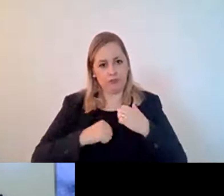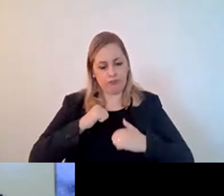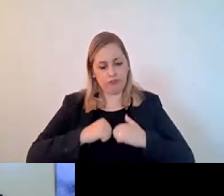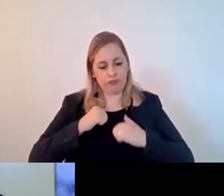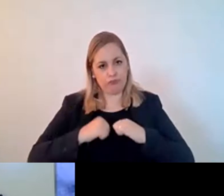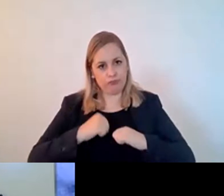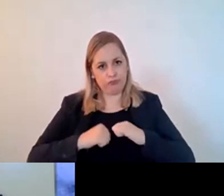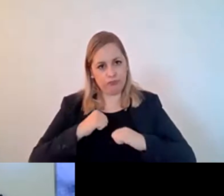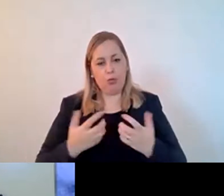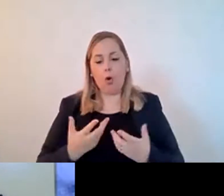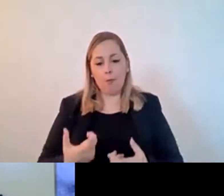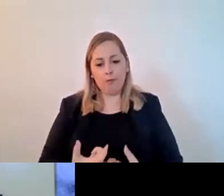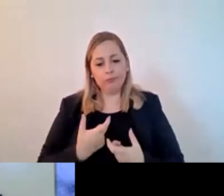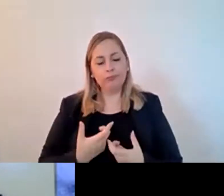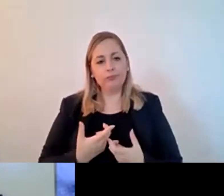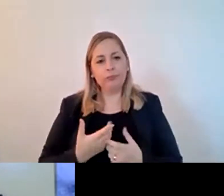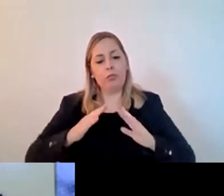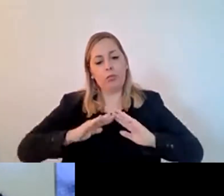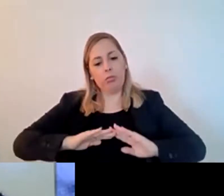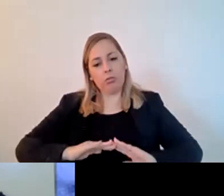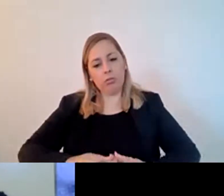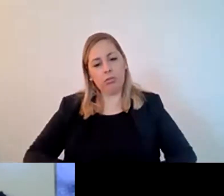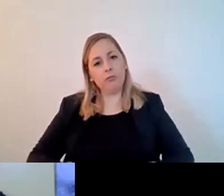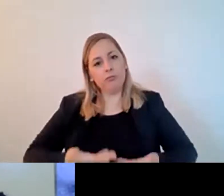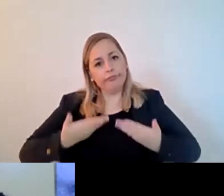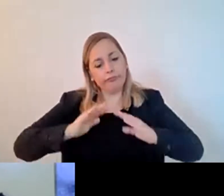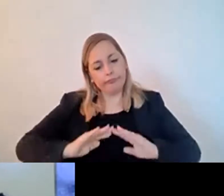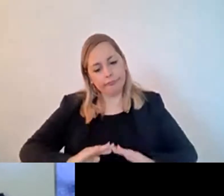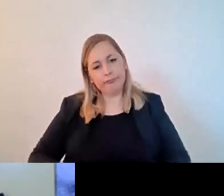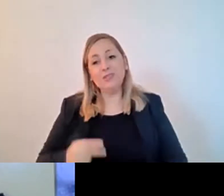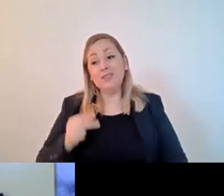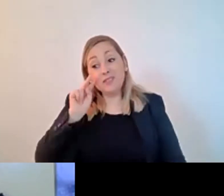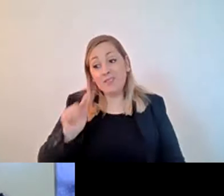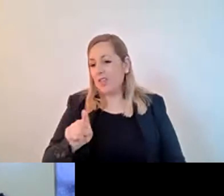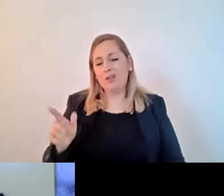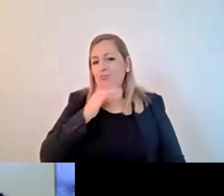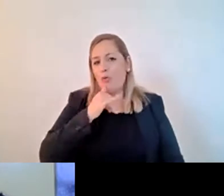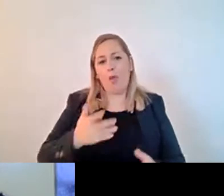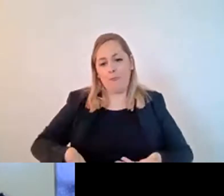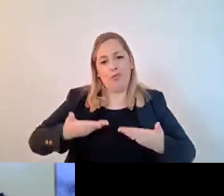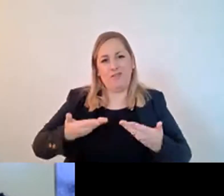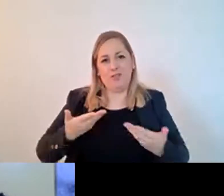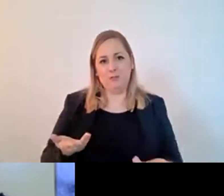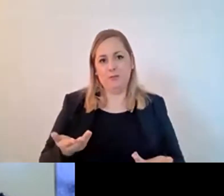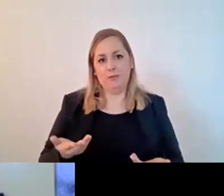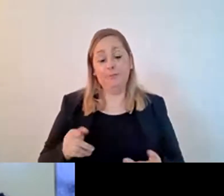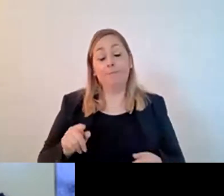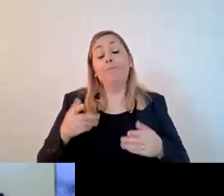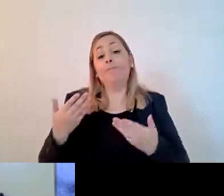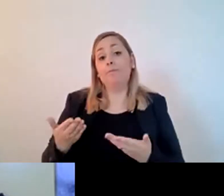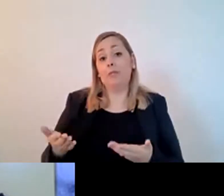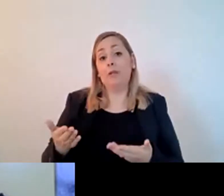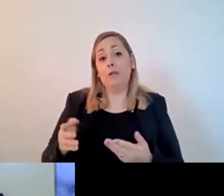cómo controlar la desmotivación, porque la verdad que se ve que no está motivado. Ahora, el hecho